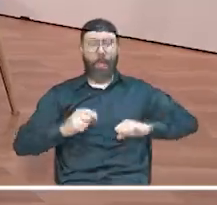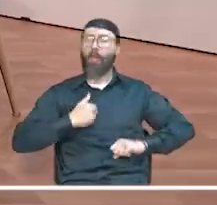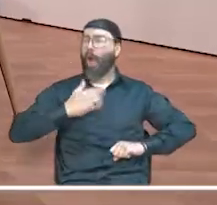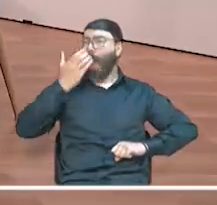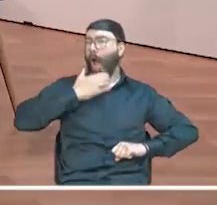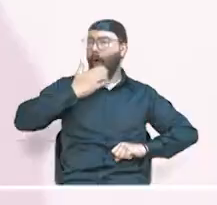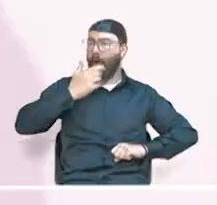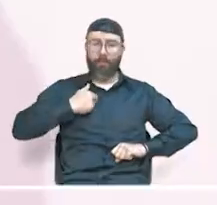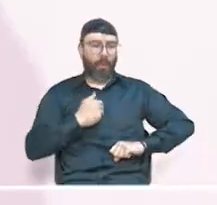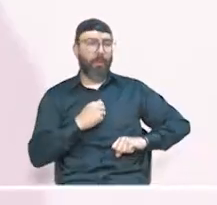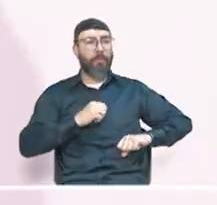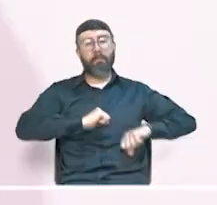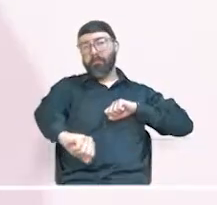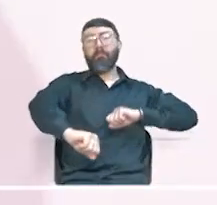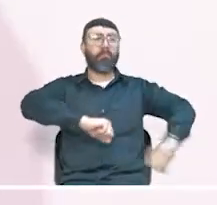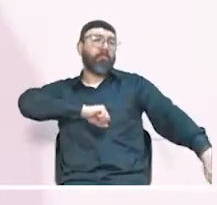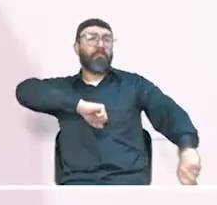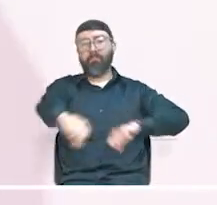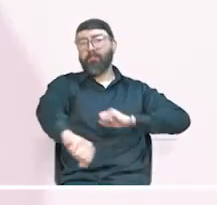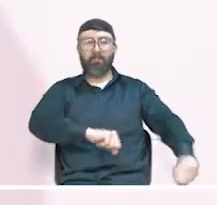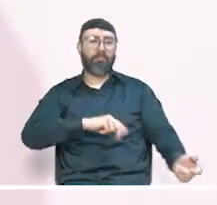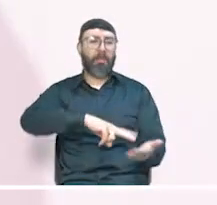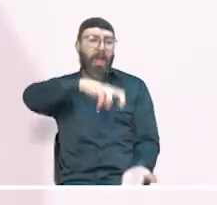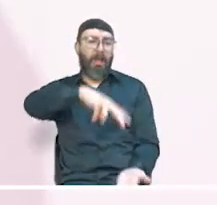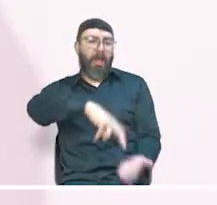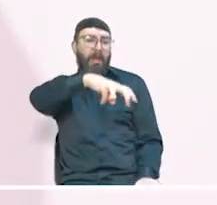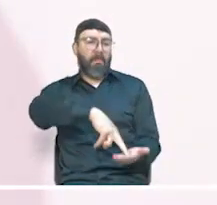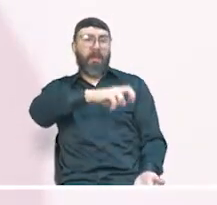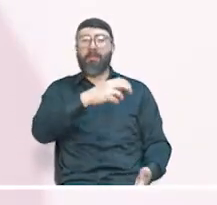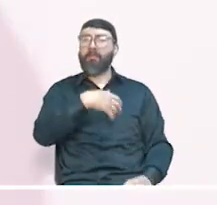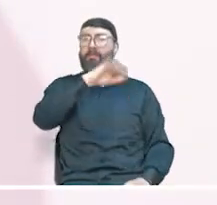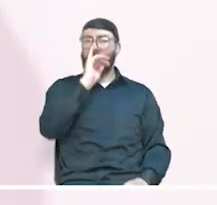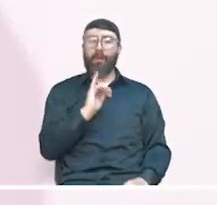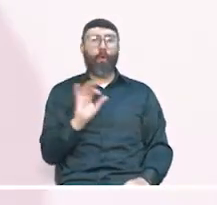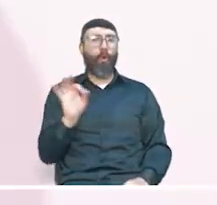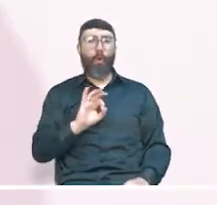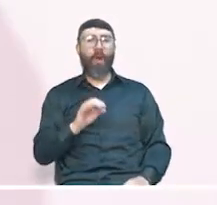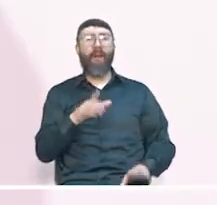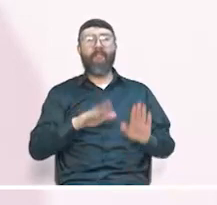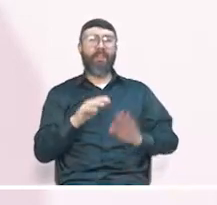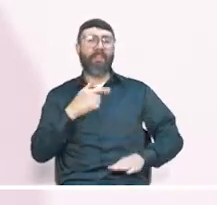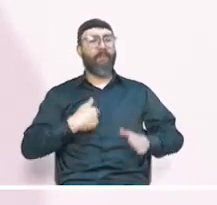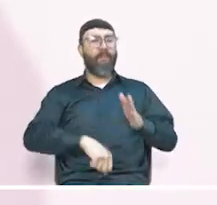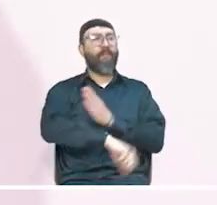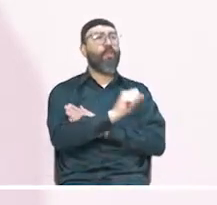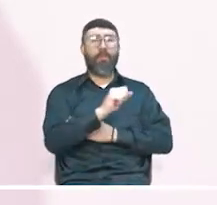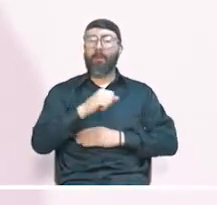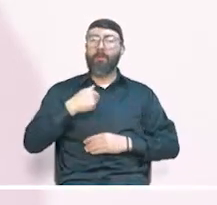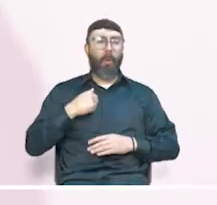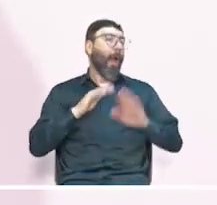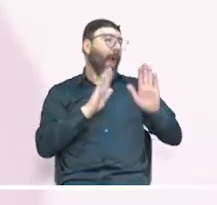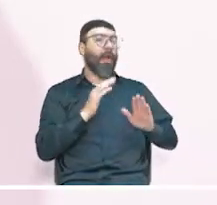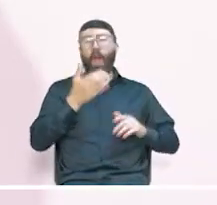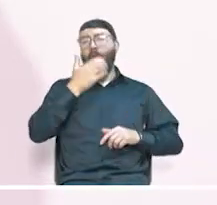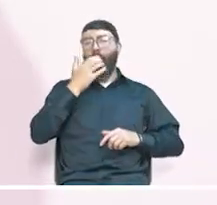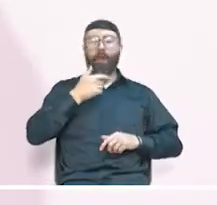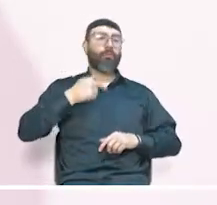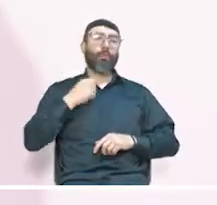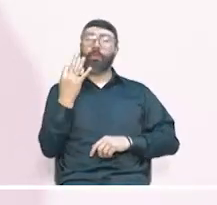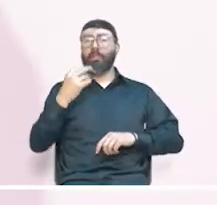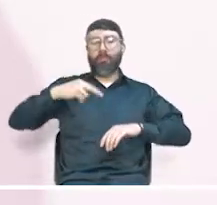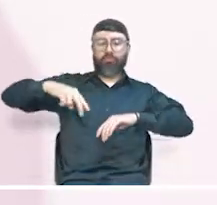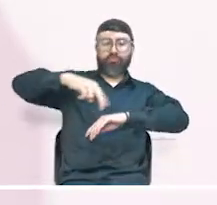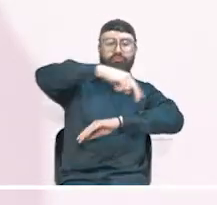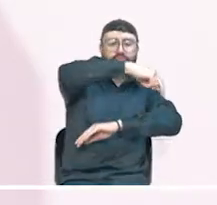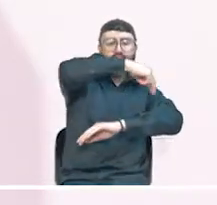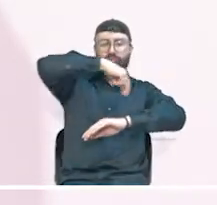un calentamiento ahí como todo raro, como que saltan, incluso cuando van a jugar fútbol, unos veces que voy a calentar y dan como 3 vuelticas ahí a la cancha,